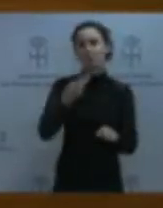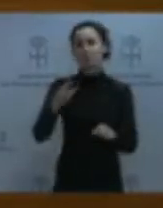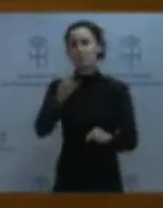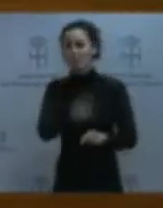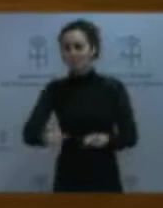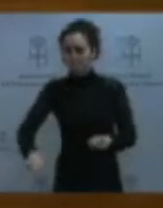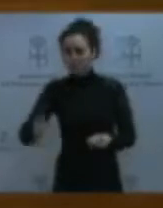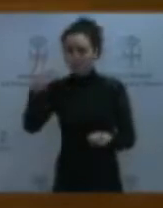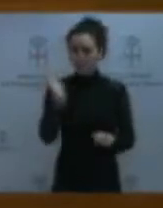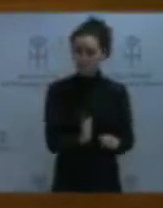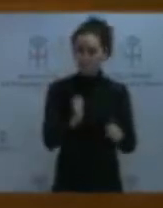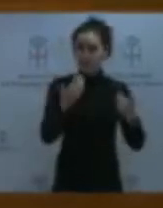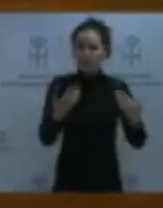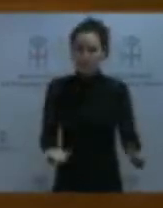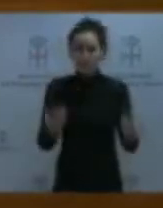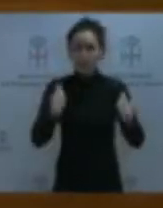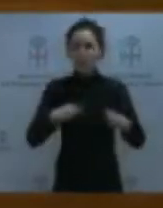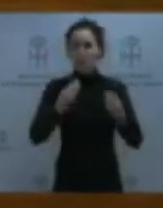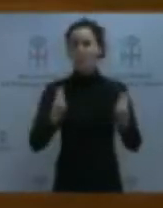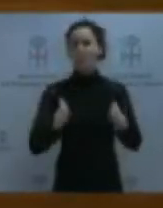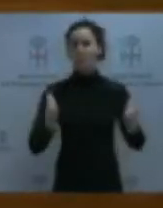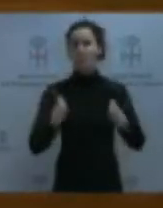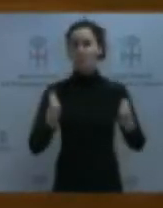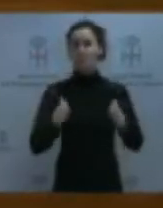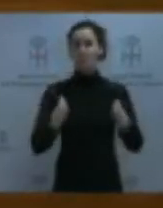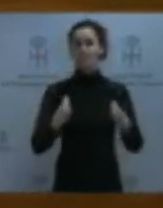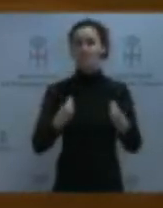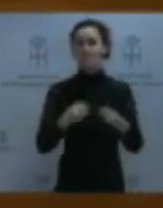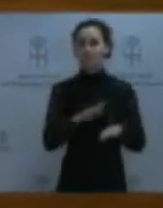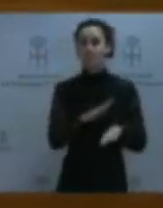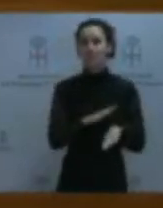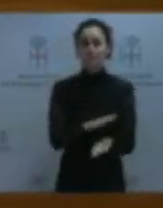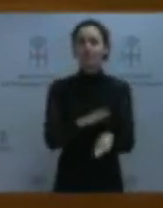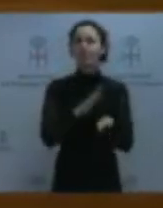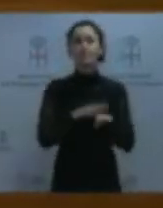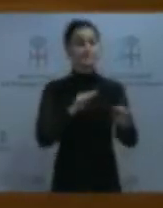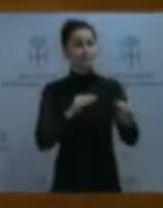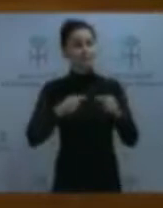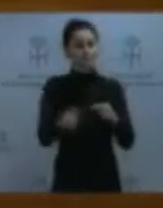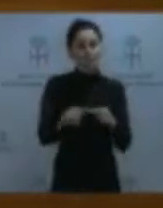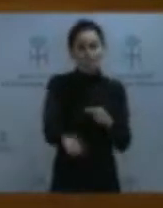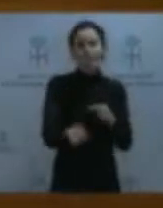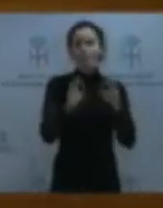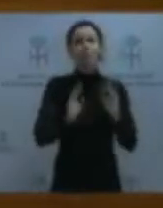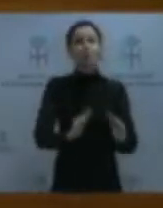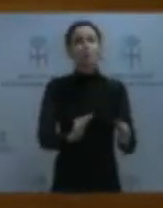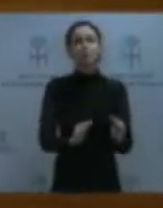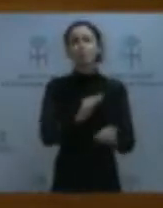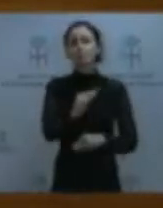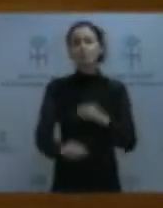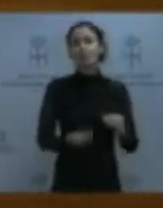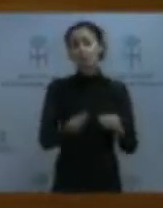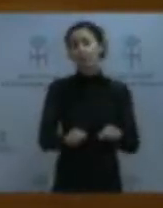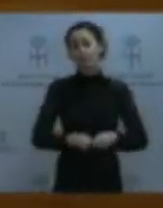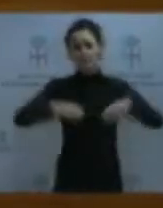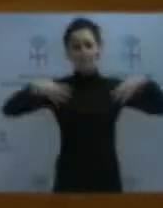pues 2,2 personas viven con 430 euros, lo cual pues da cuenta de que diariamente hay gente que hace el milagro de los panes y los peces.